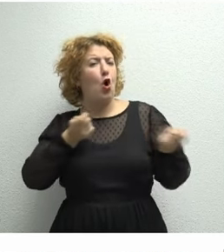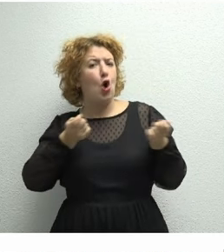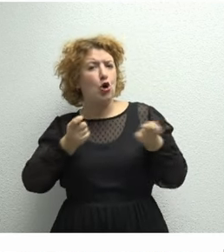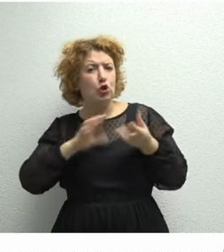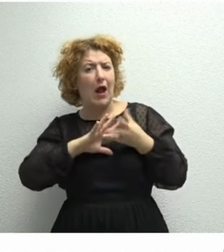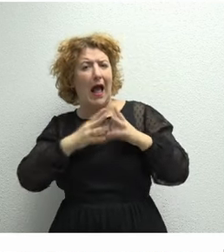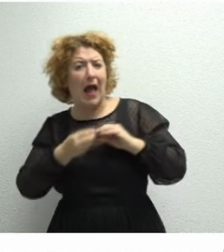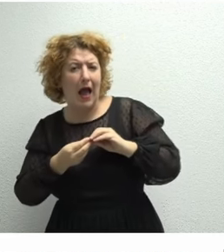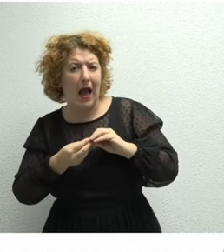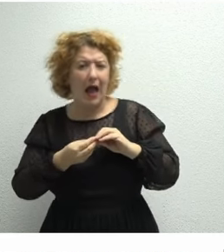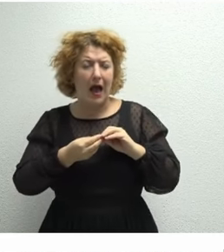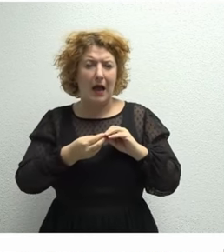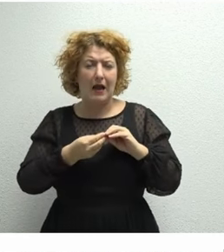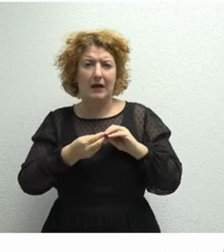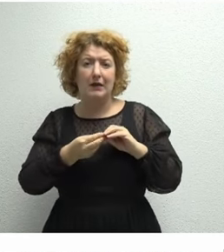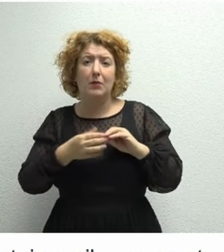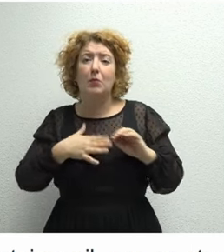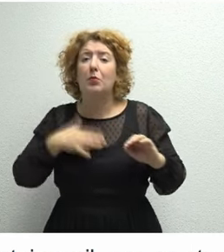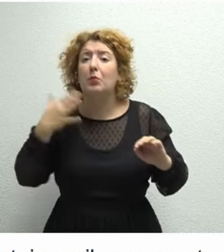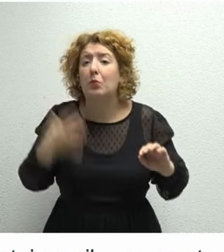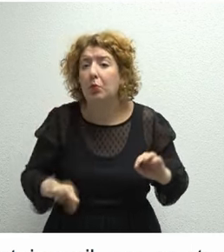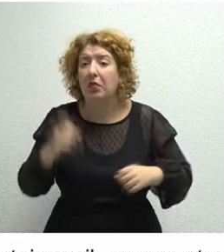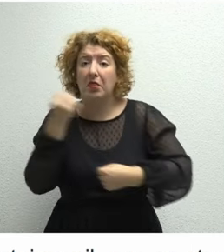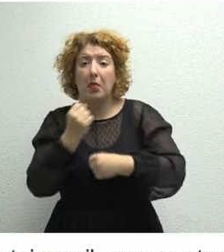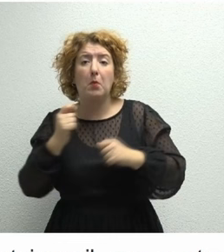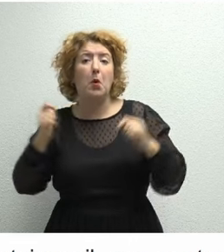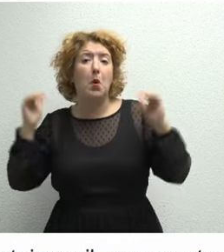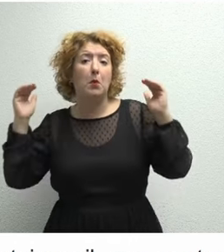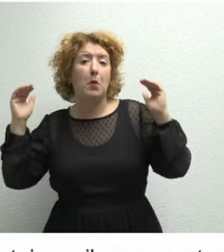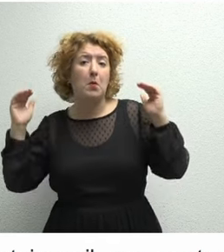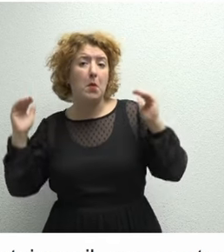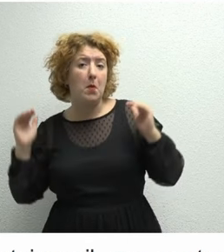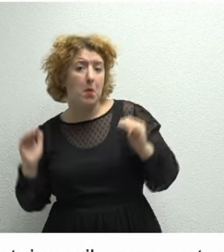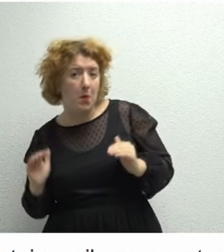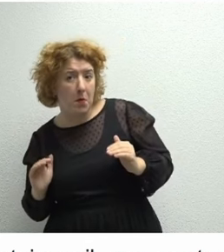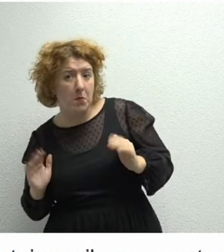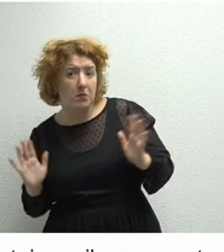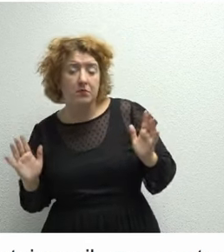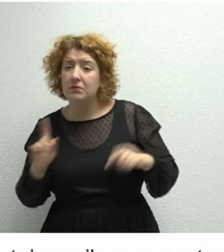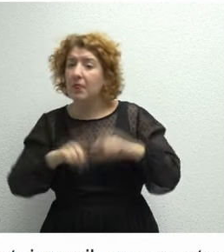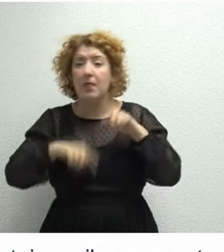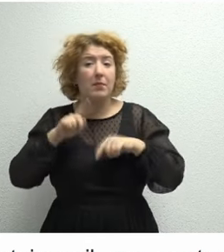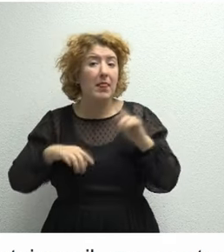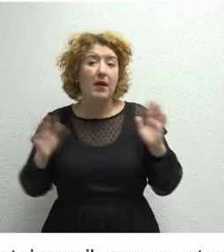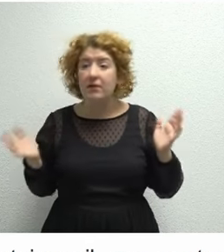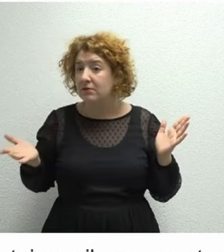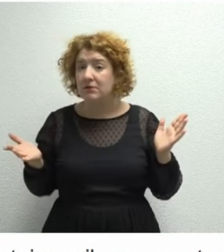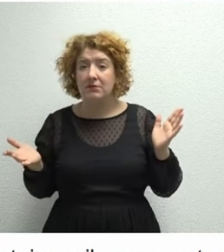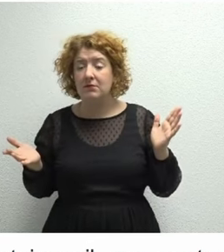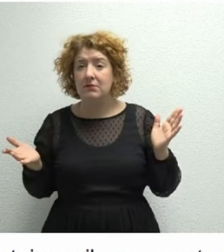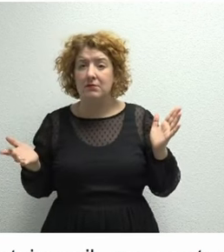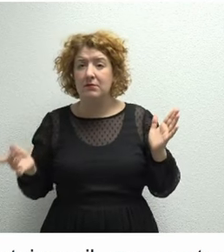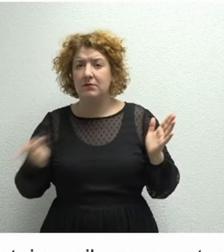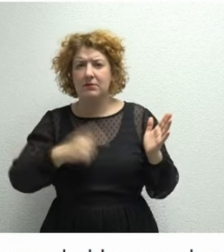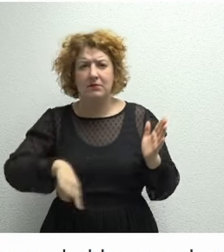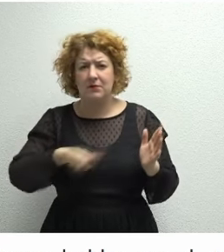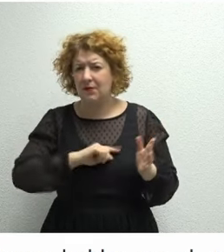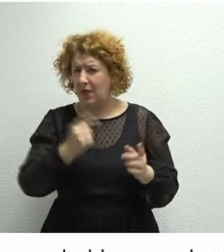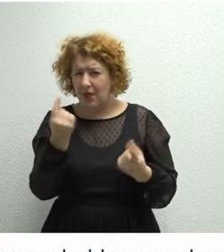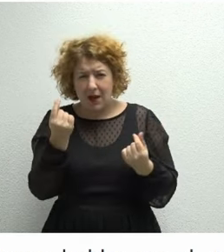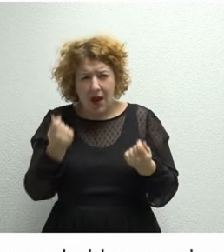ajustamos y a lo mejor en diciembre ya Estamos bajando y acabamos de ahorrar un montón de